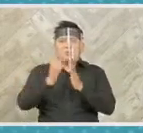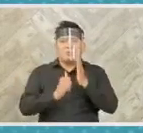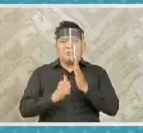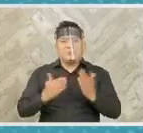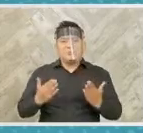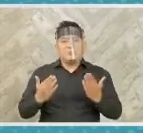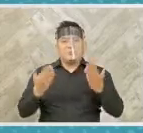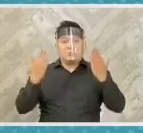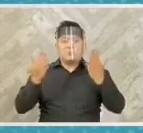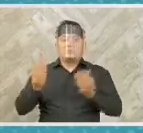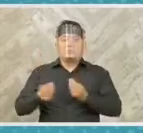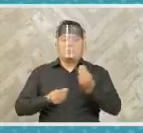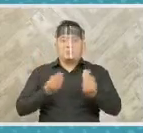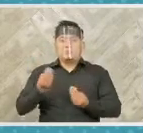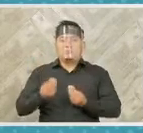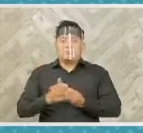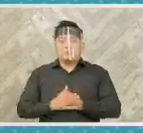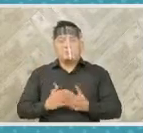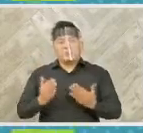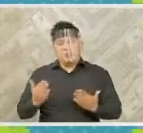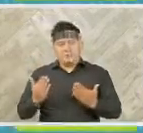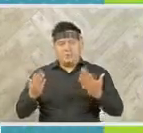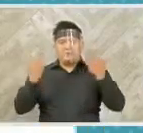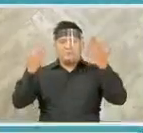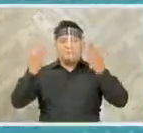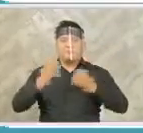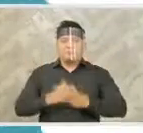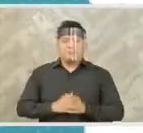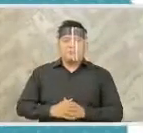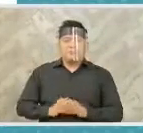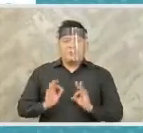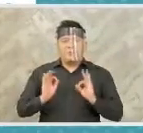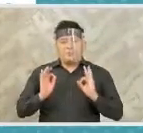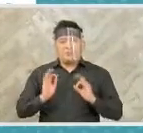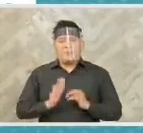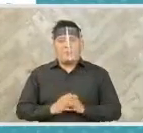poder realizar un seguimiento efectivo.